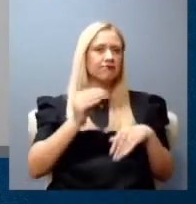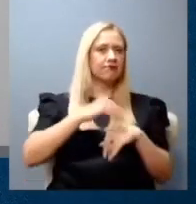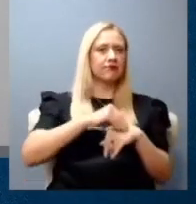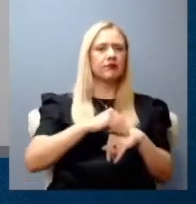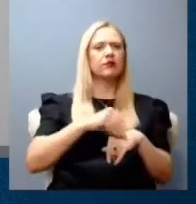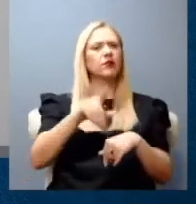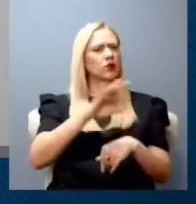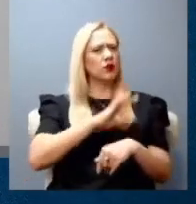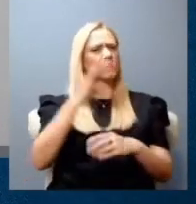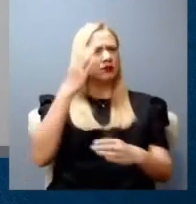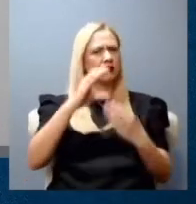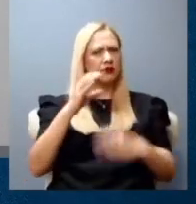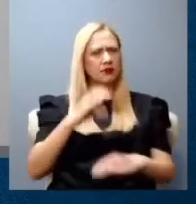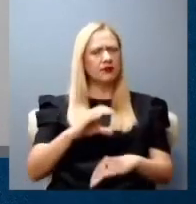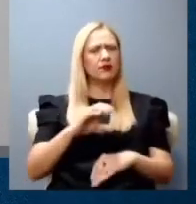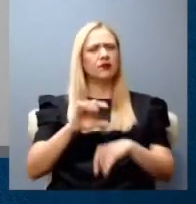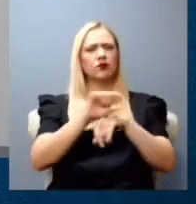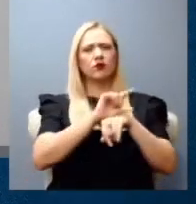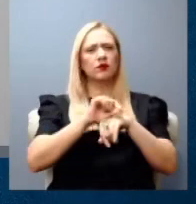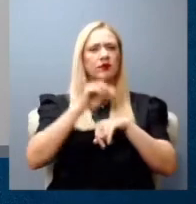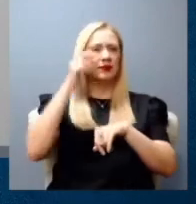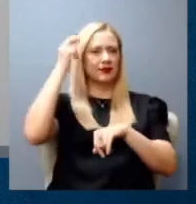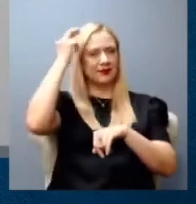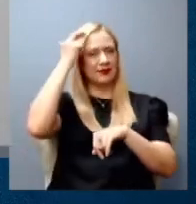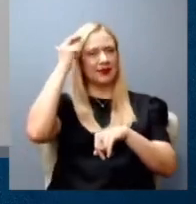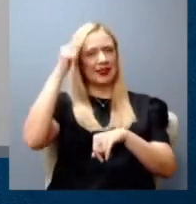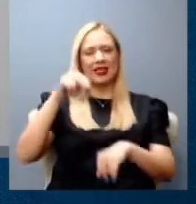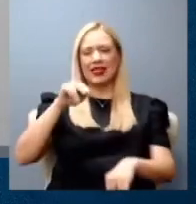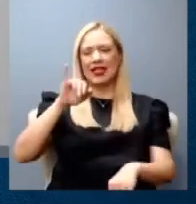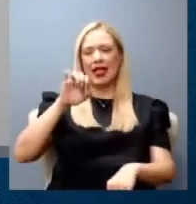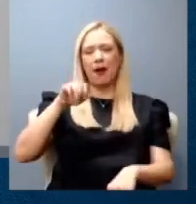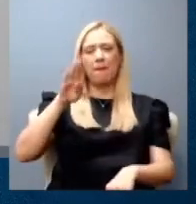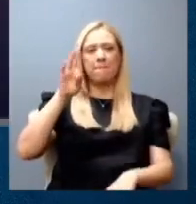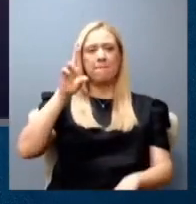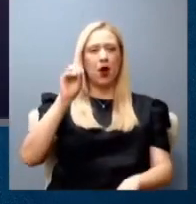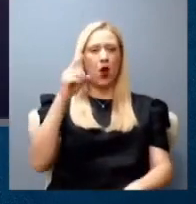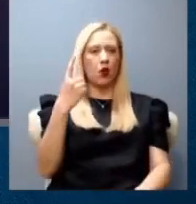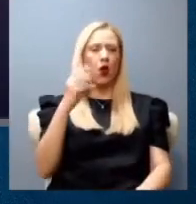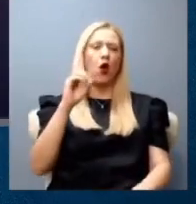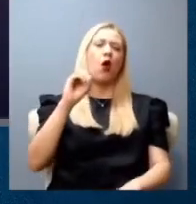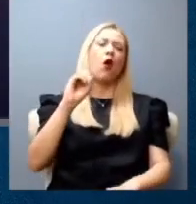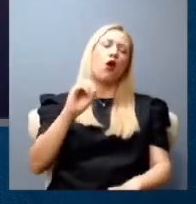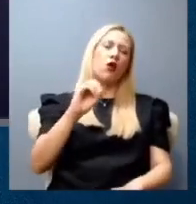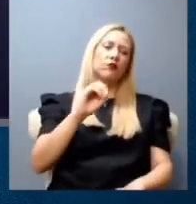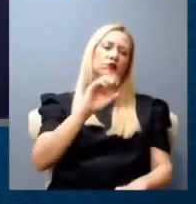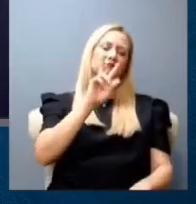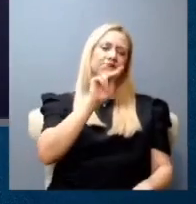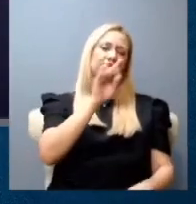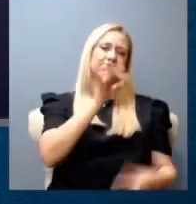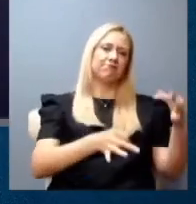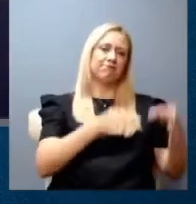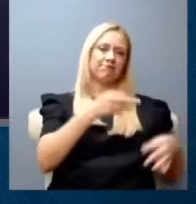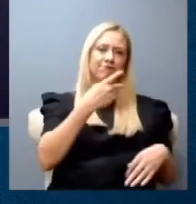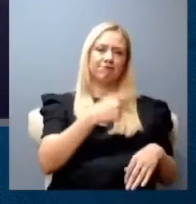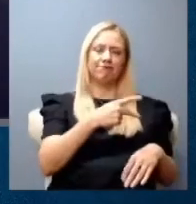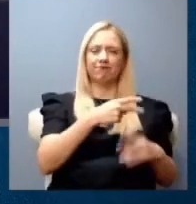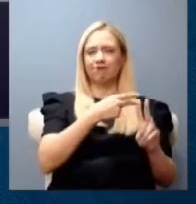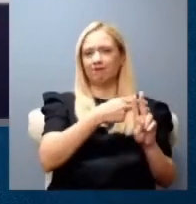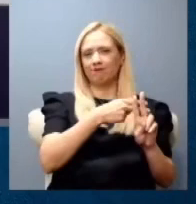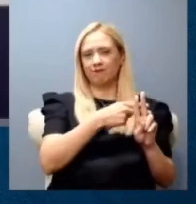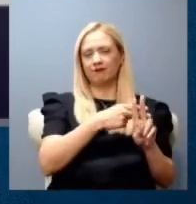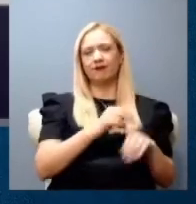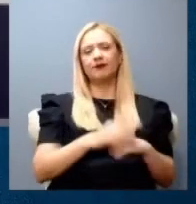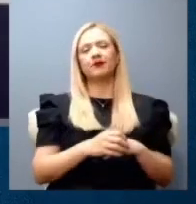mi cuenta de Twitter rniembro1 o a la cuenta de Twitter de Justicia TV. Andrés, me gustaría retomar la conversación contigo y